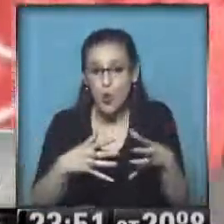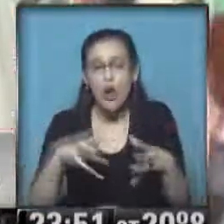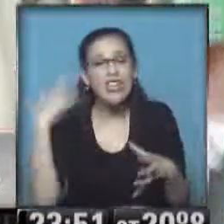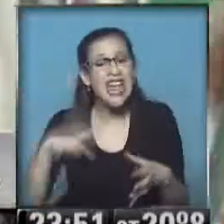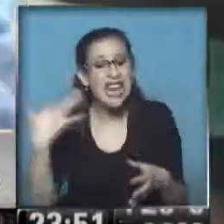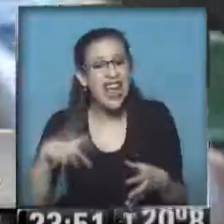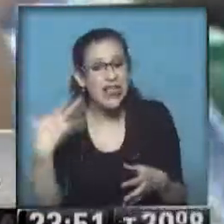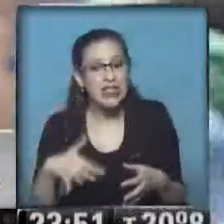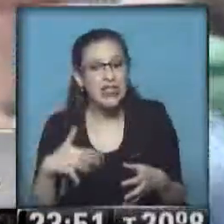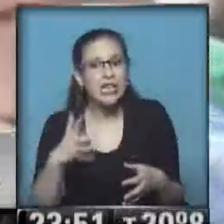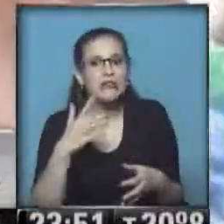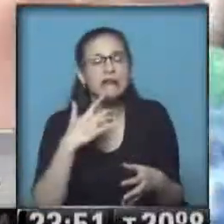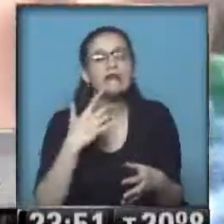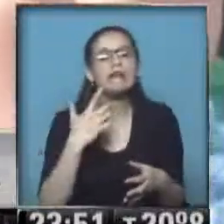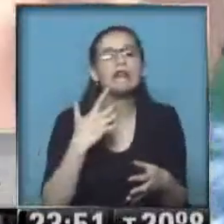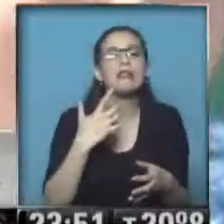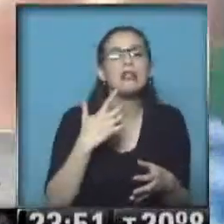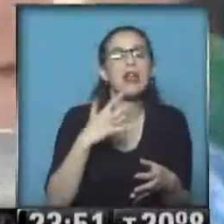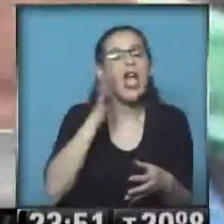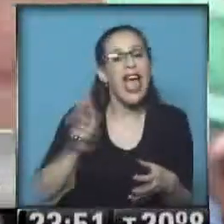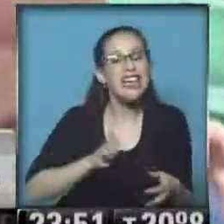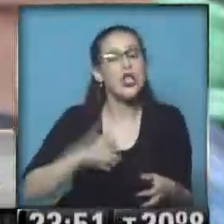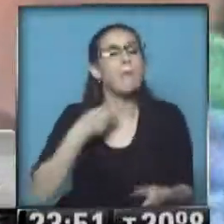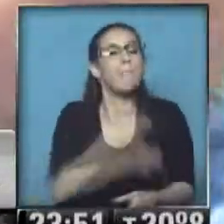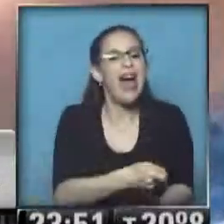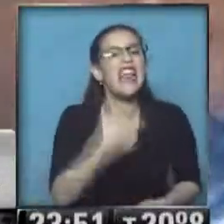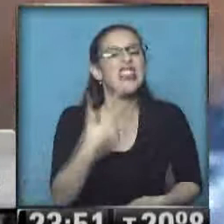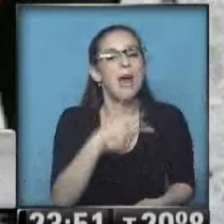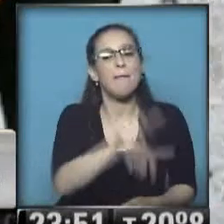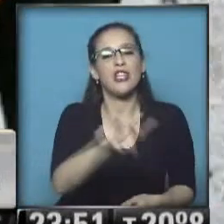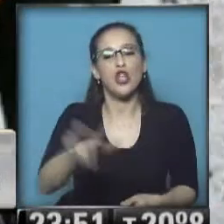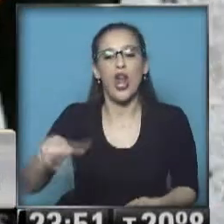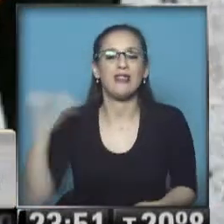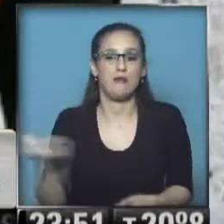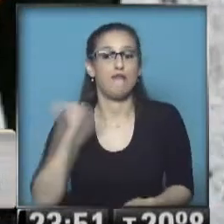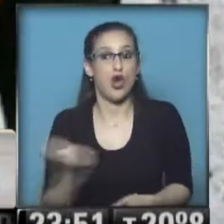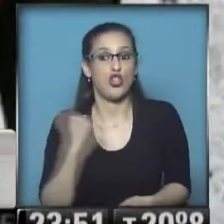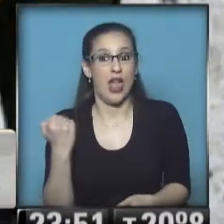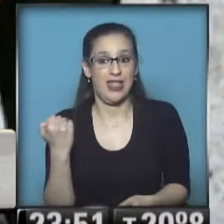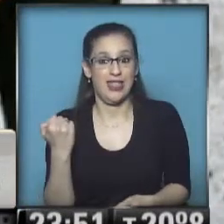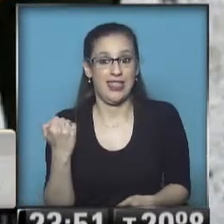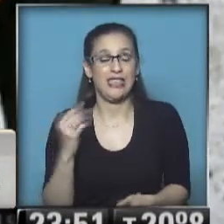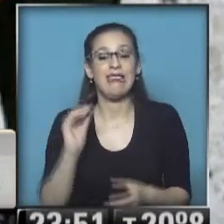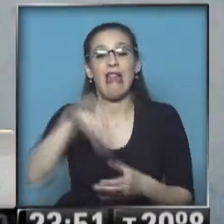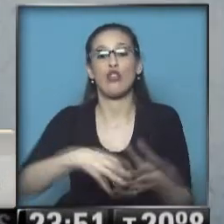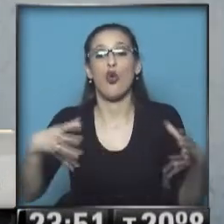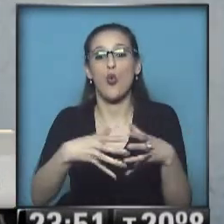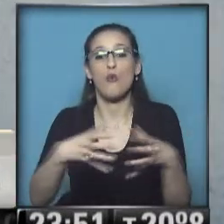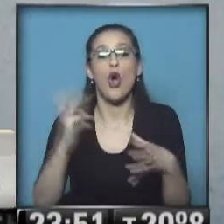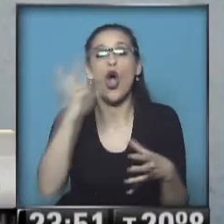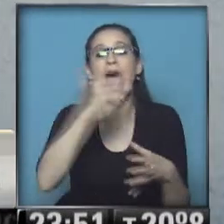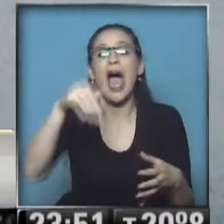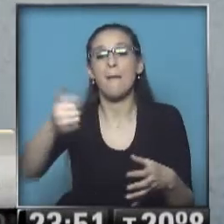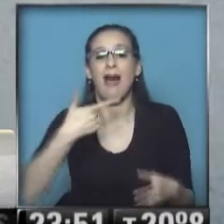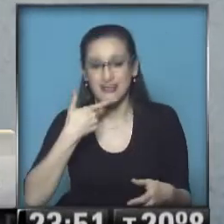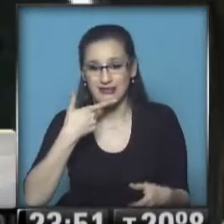ejército matar a 3 altos comandantes de las brigadas Azedim al-Qassam, brazo armado del movimiento islamista Hamas, en